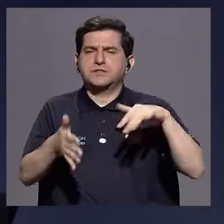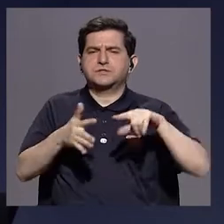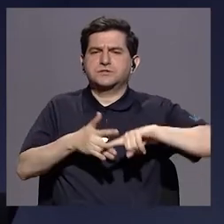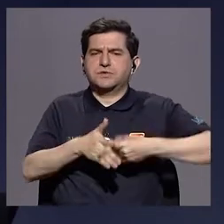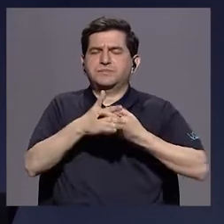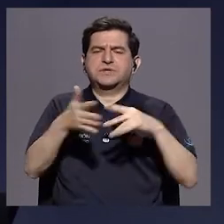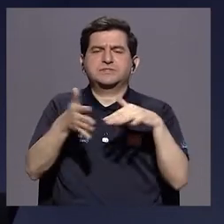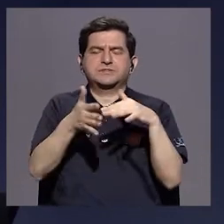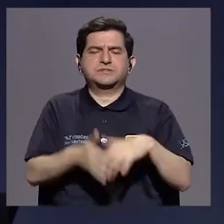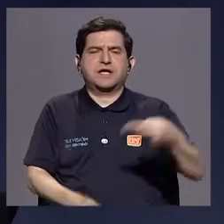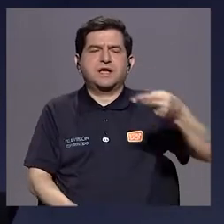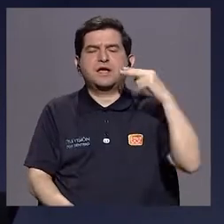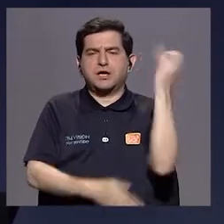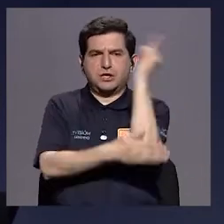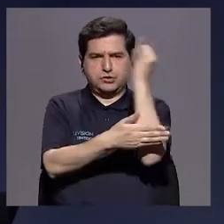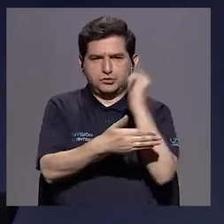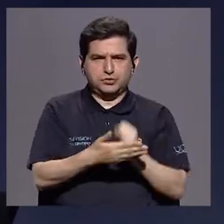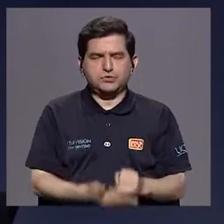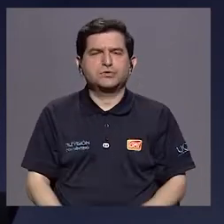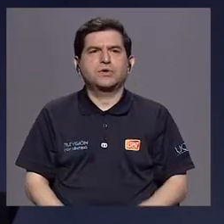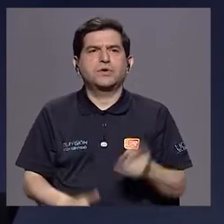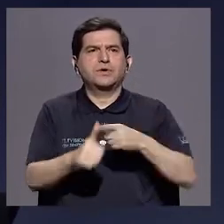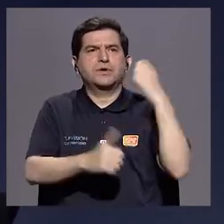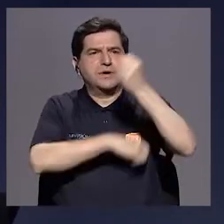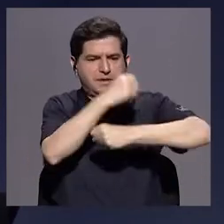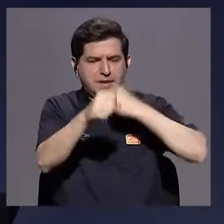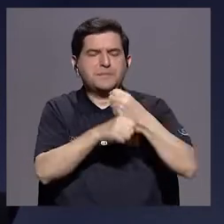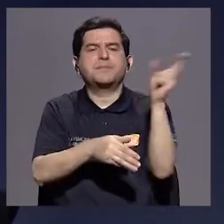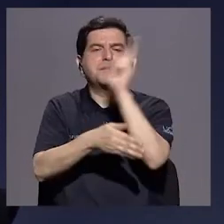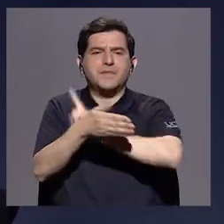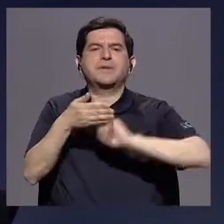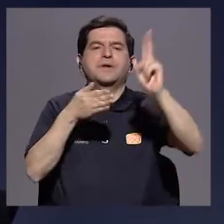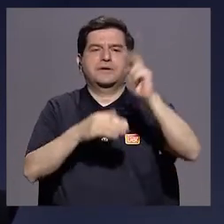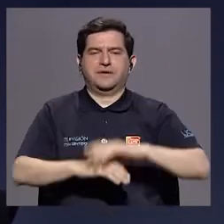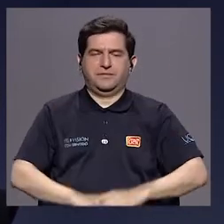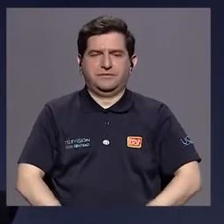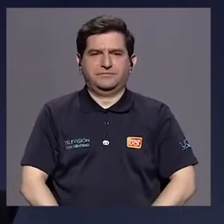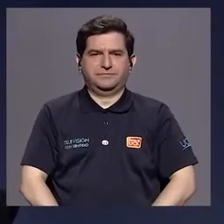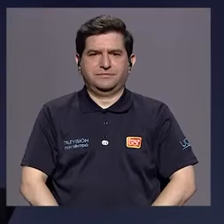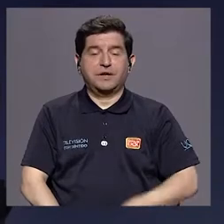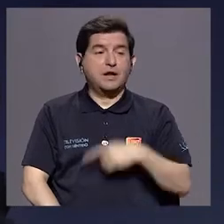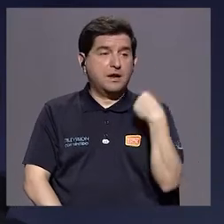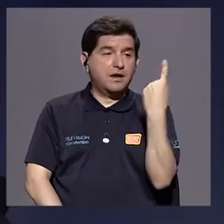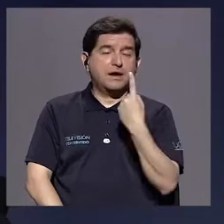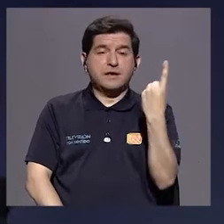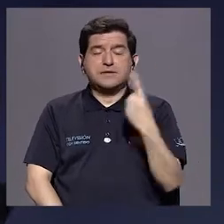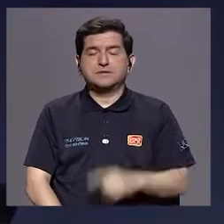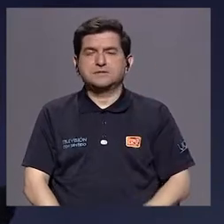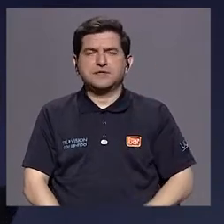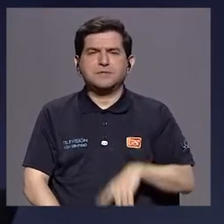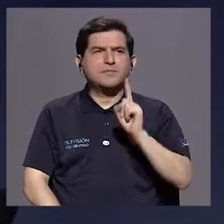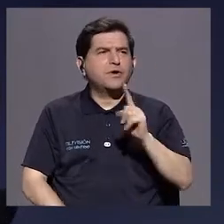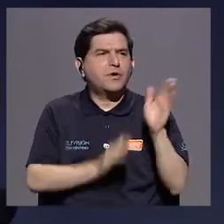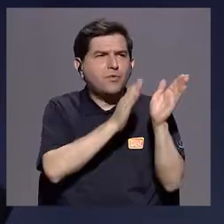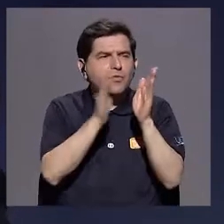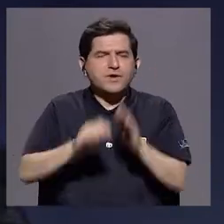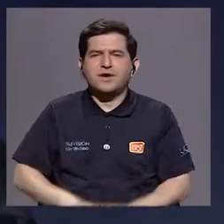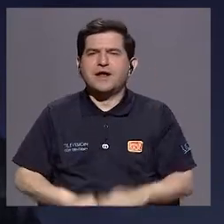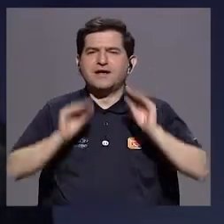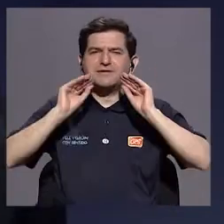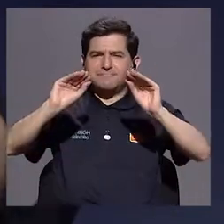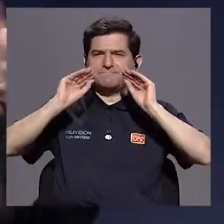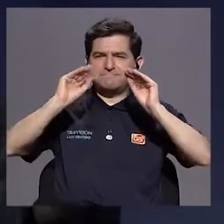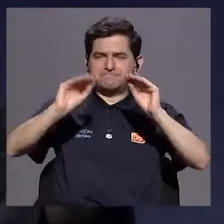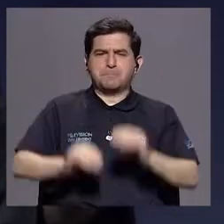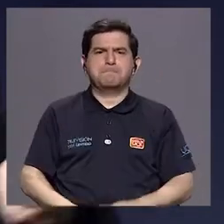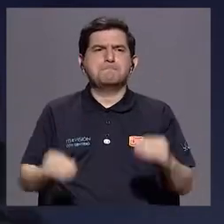historia del arte desde el primer año de universidad y siempre fue como una formación un poco académica siempre me